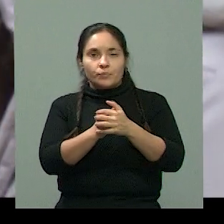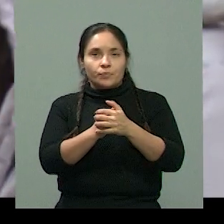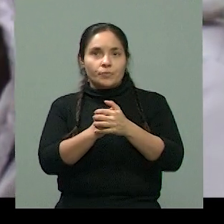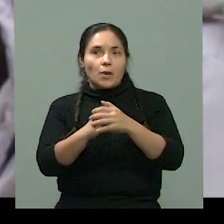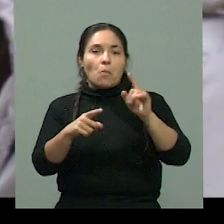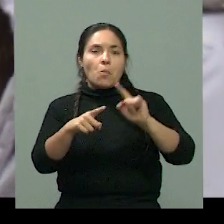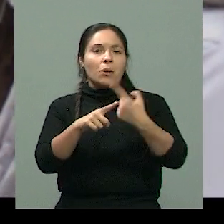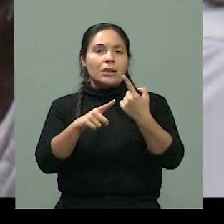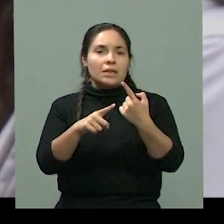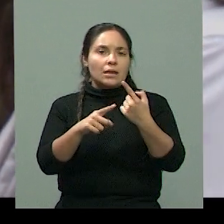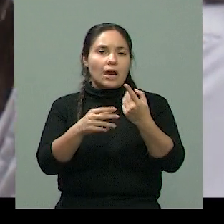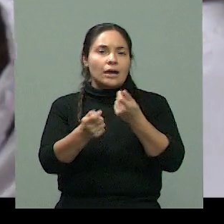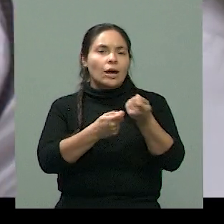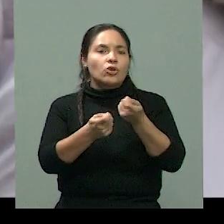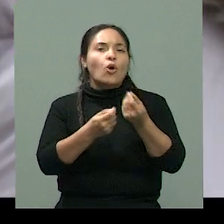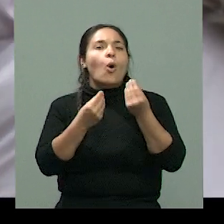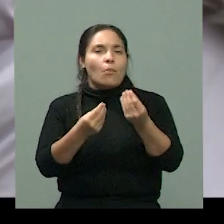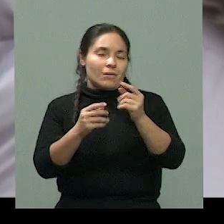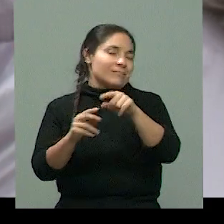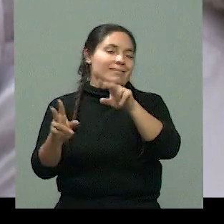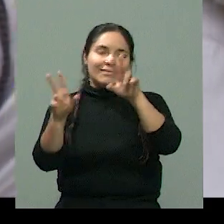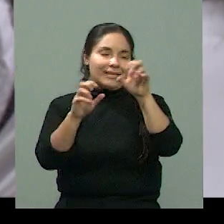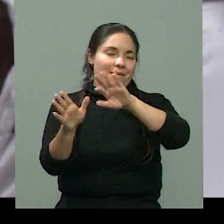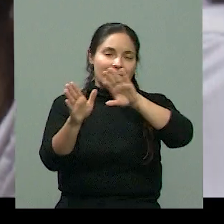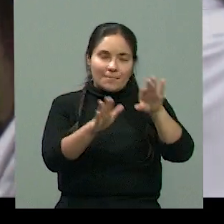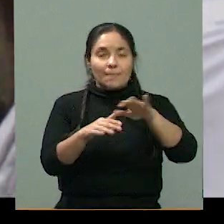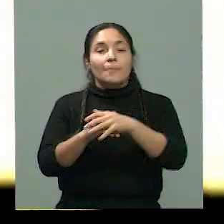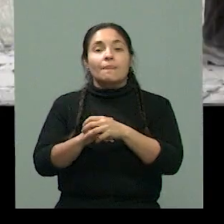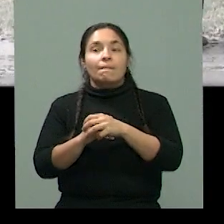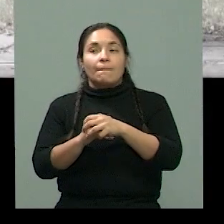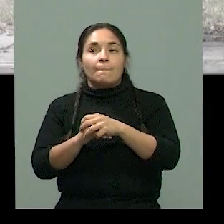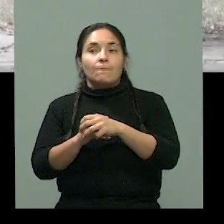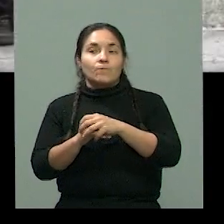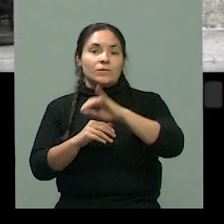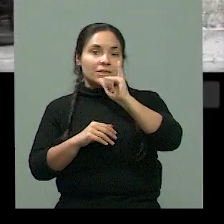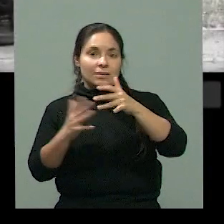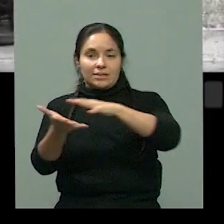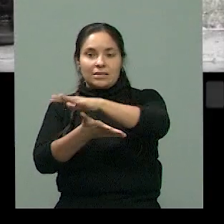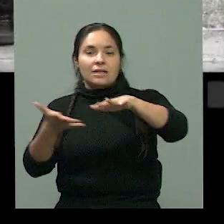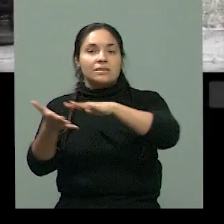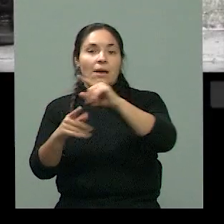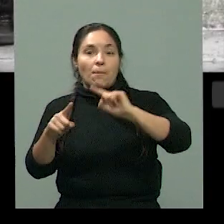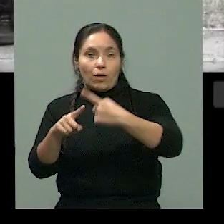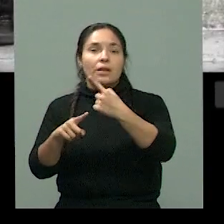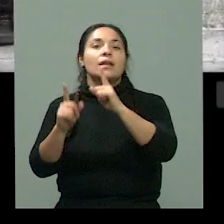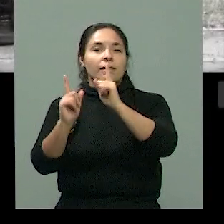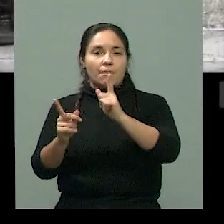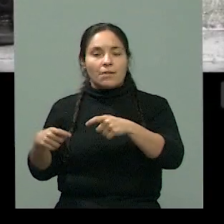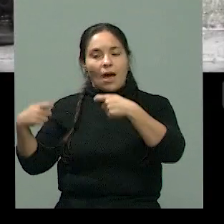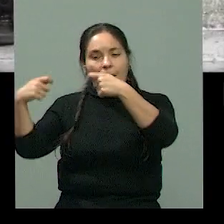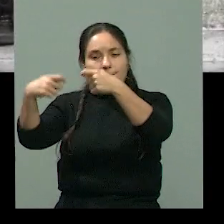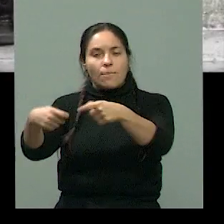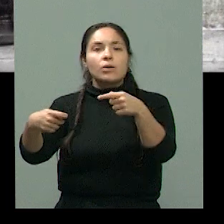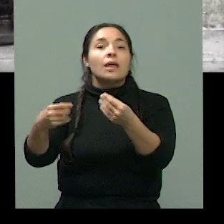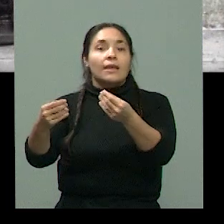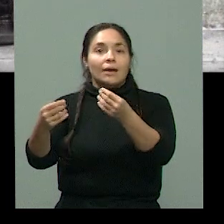la política, ya son temas de otra charla, pero sí es importante pensar que la ciencia política también aporta que en esta